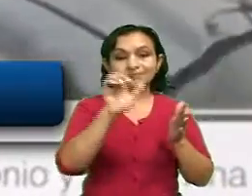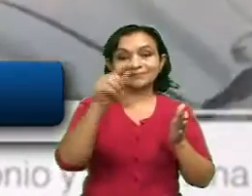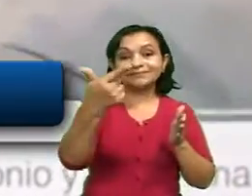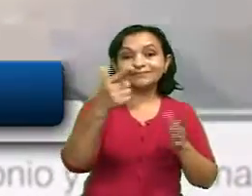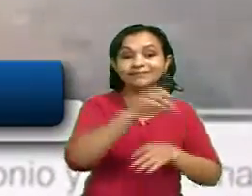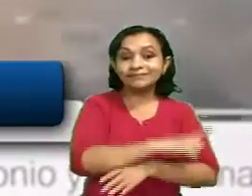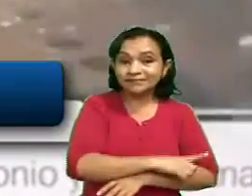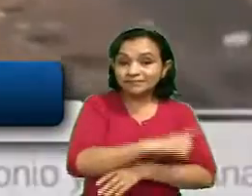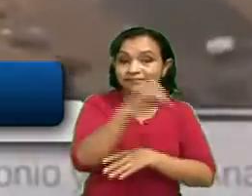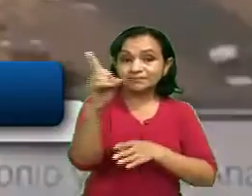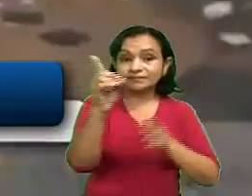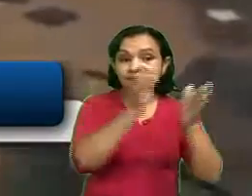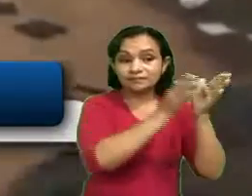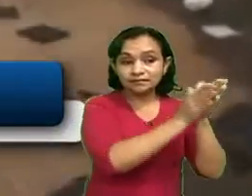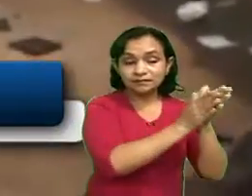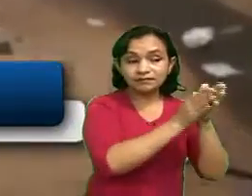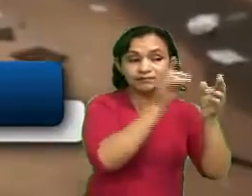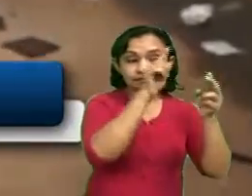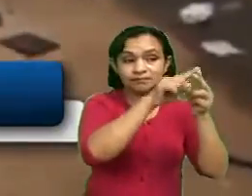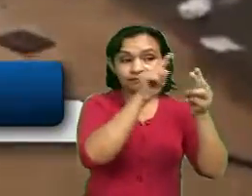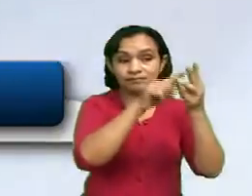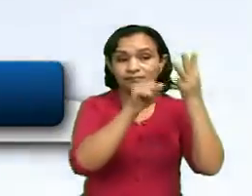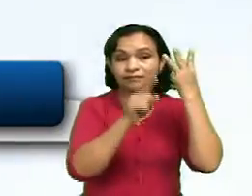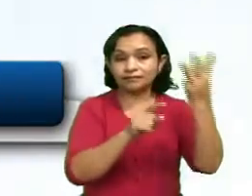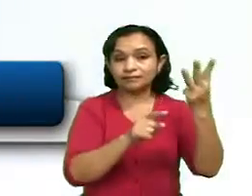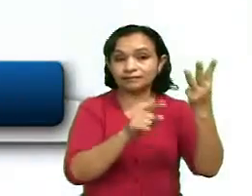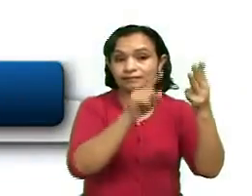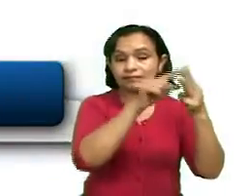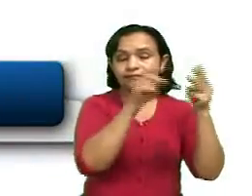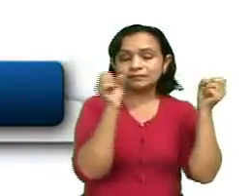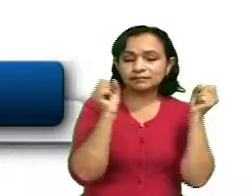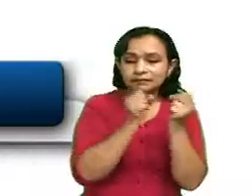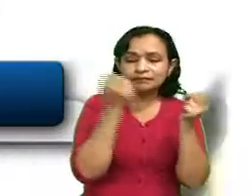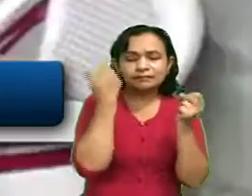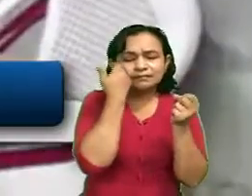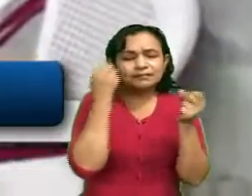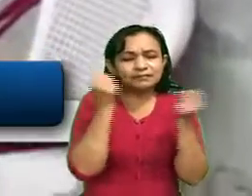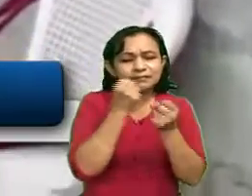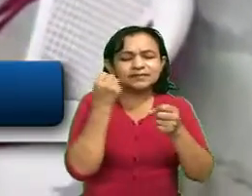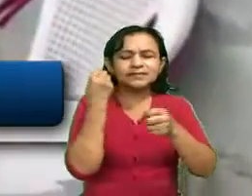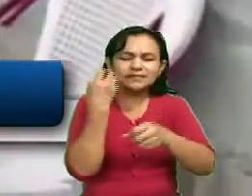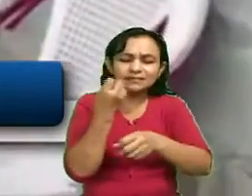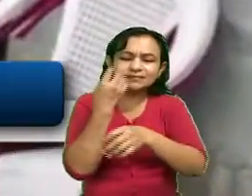7 días. Durante los 3 primeros días el paciente le va a presentar fiebre, dolor en el cuerpo,